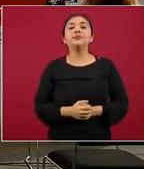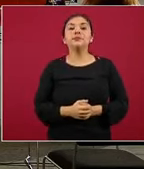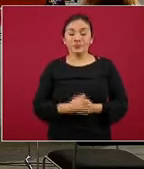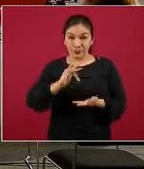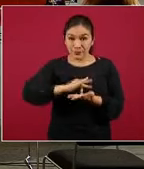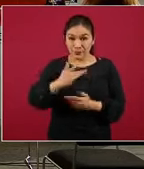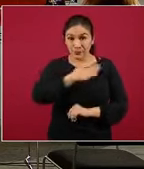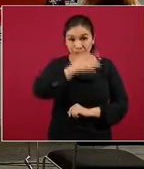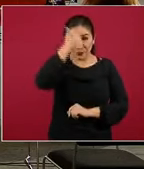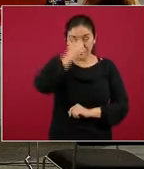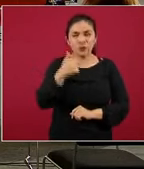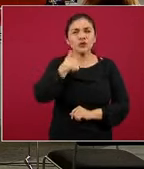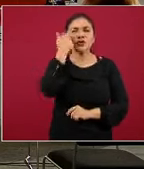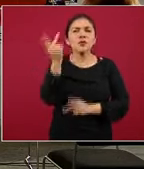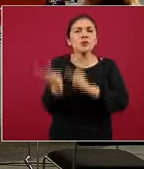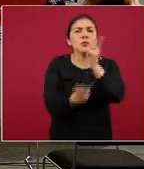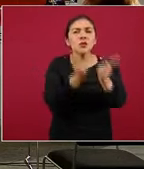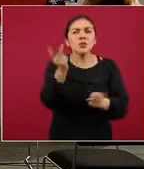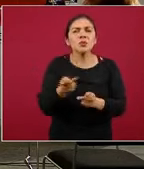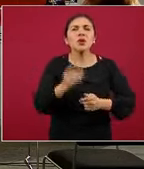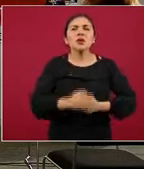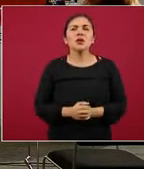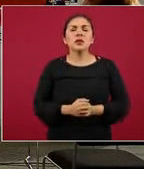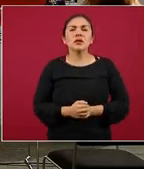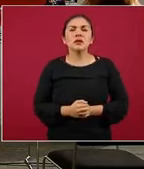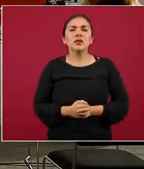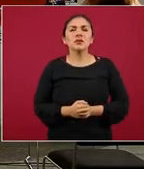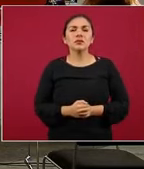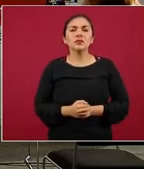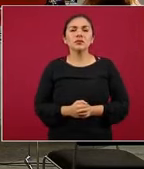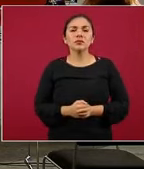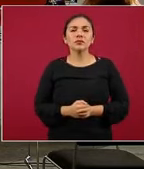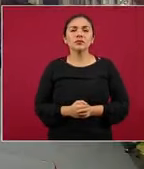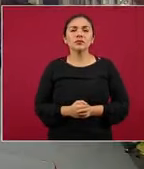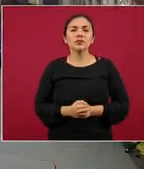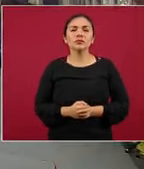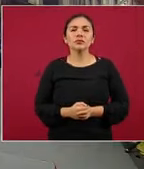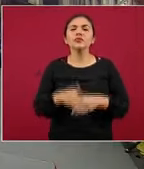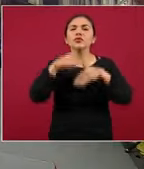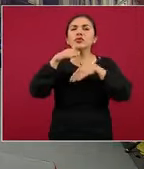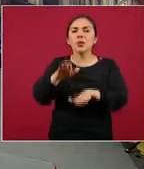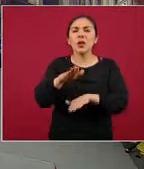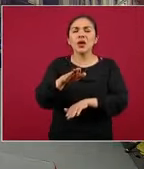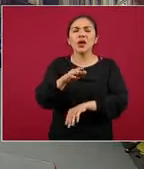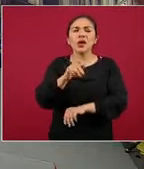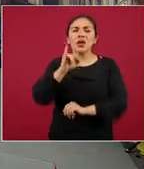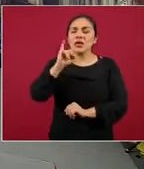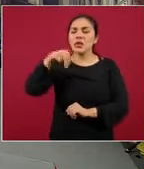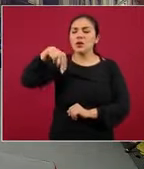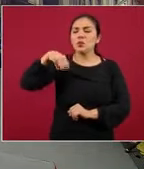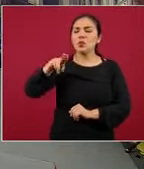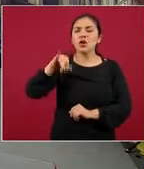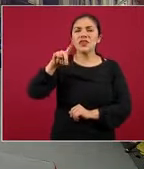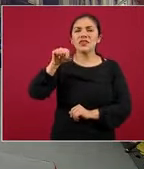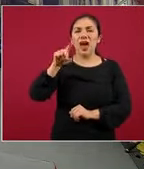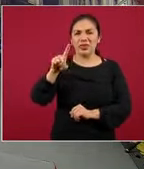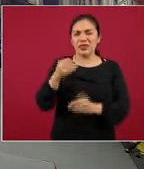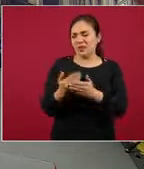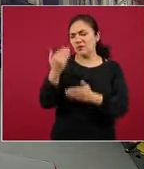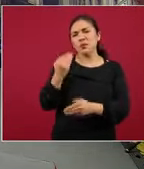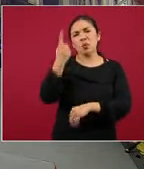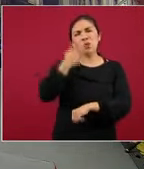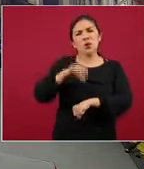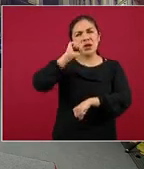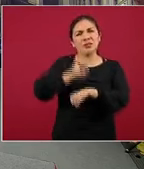Gracias, doctor. Buenas noches. Le quería preguntar sobre la inmunidad. Hace una semana que se presentaron aquí en